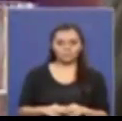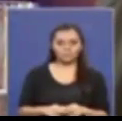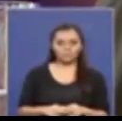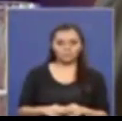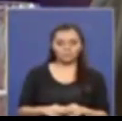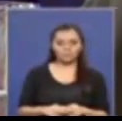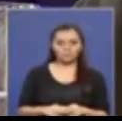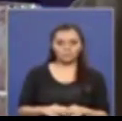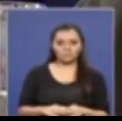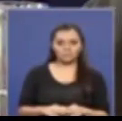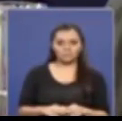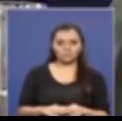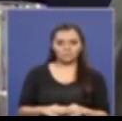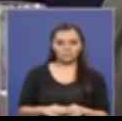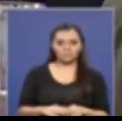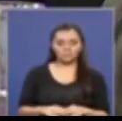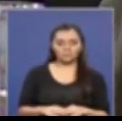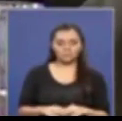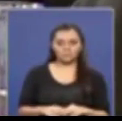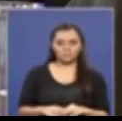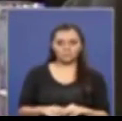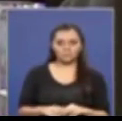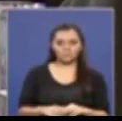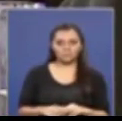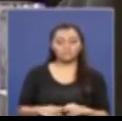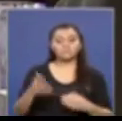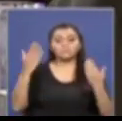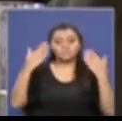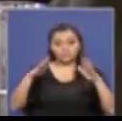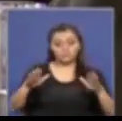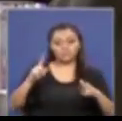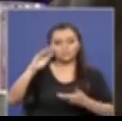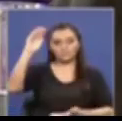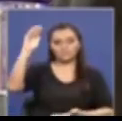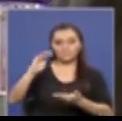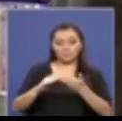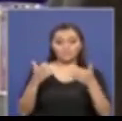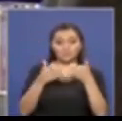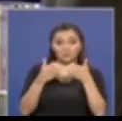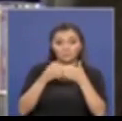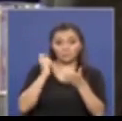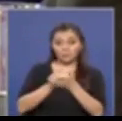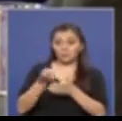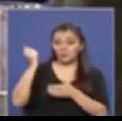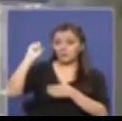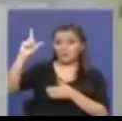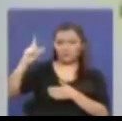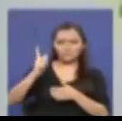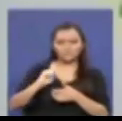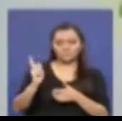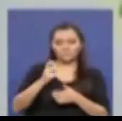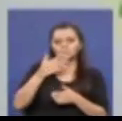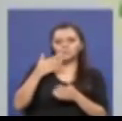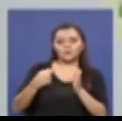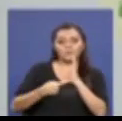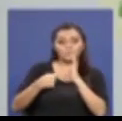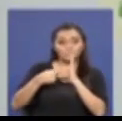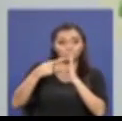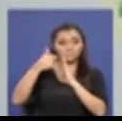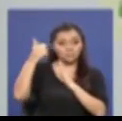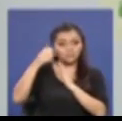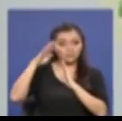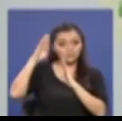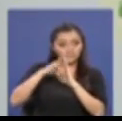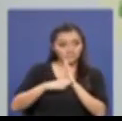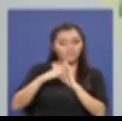entonces hemos restringido comercialización de equipos ineficientes. Hemos puesto preferencias arancelarias y tributarias para equipos